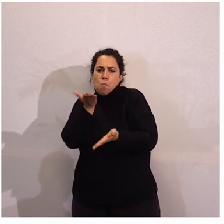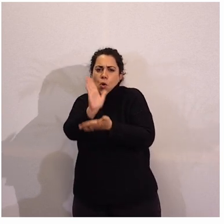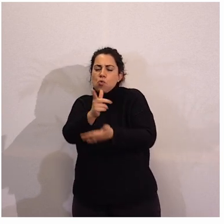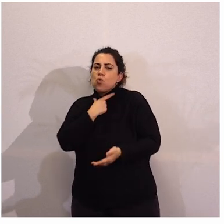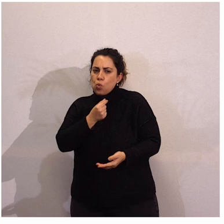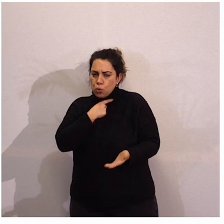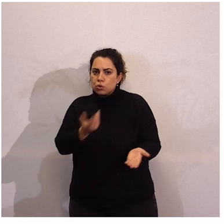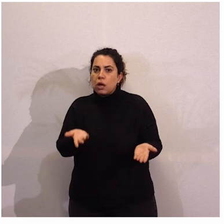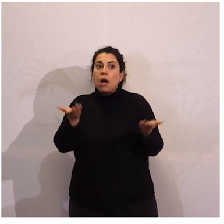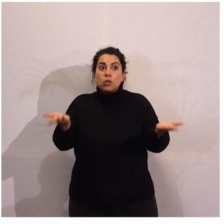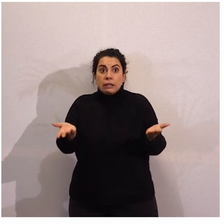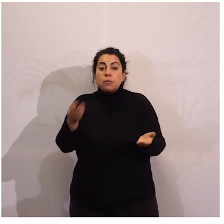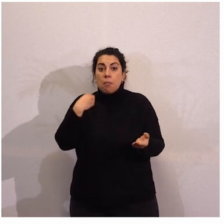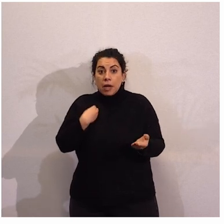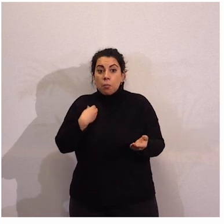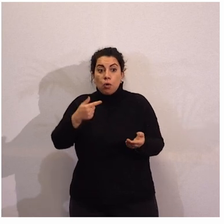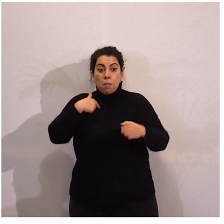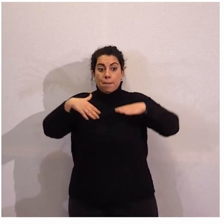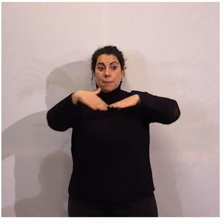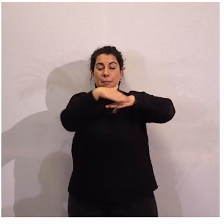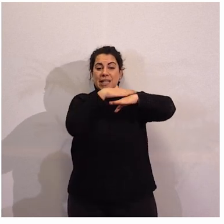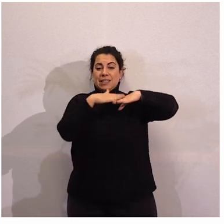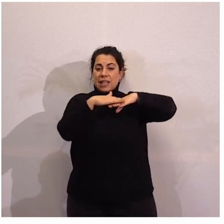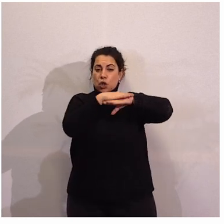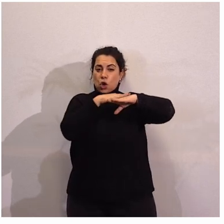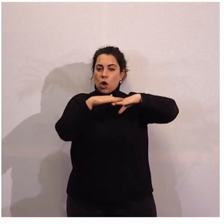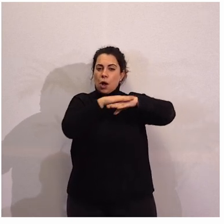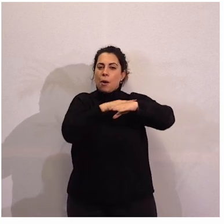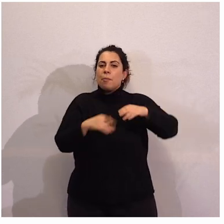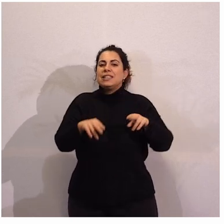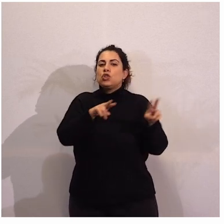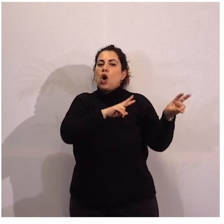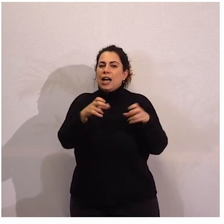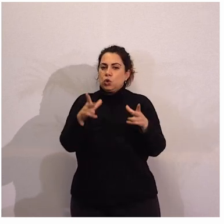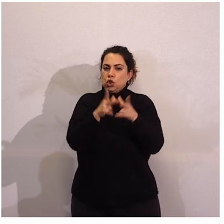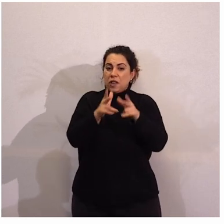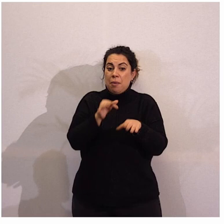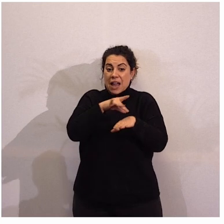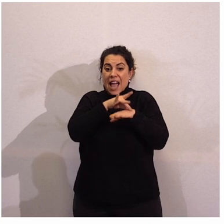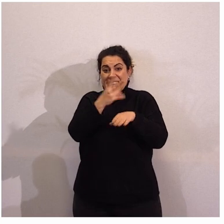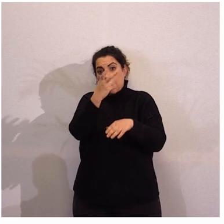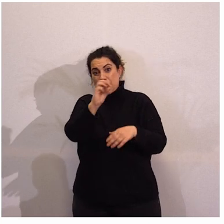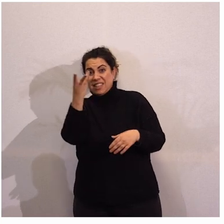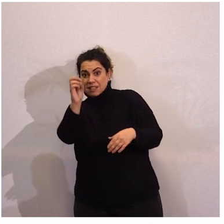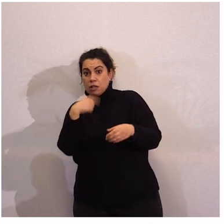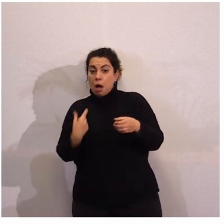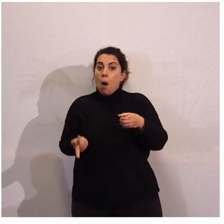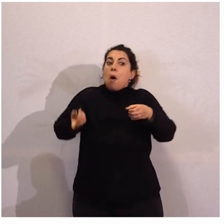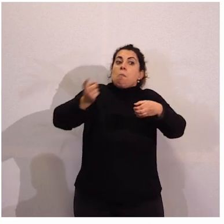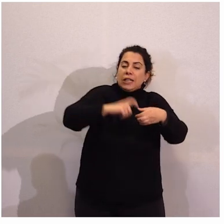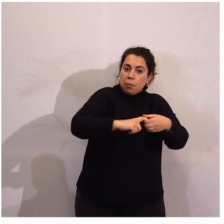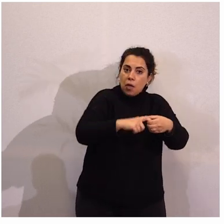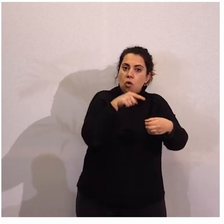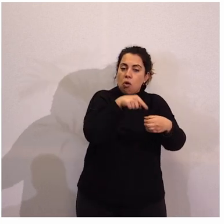Y bueno, pues haber participado en el Ministerio de Asuntos Sociales y Agenda 2030, pues ha